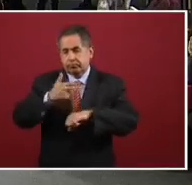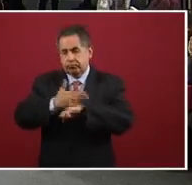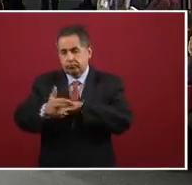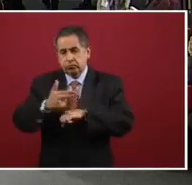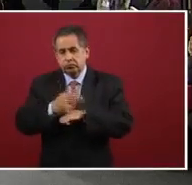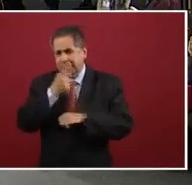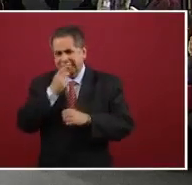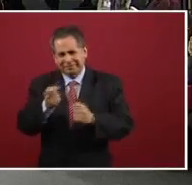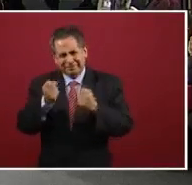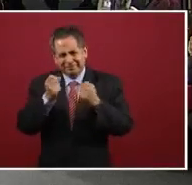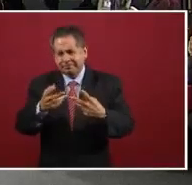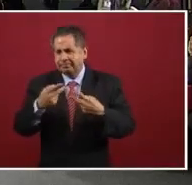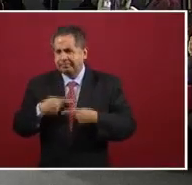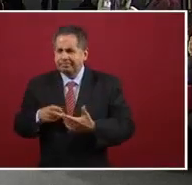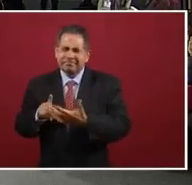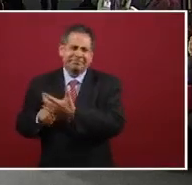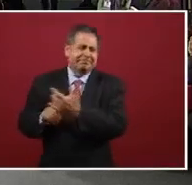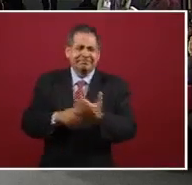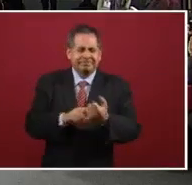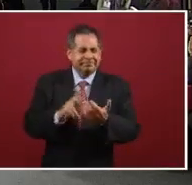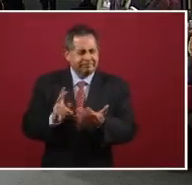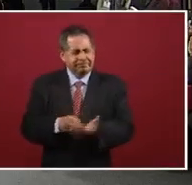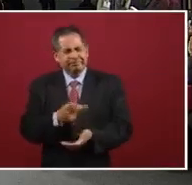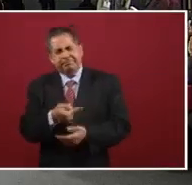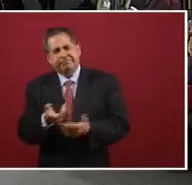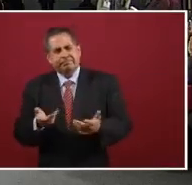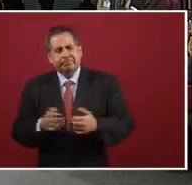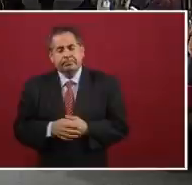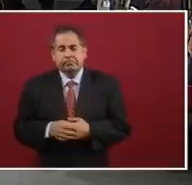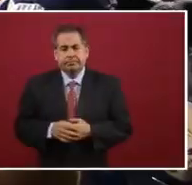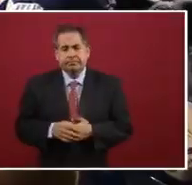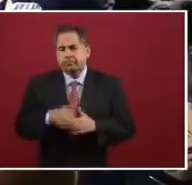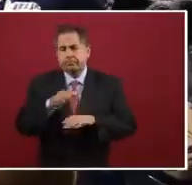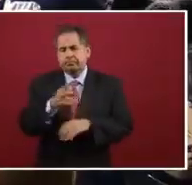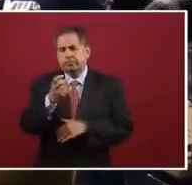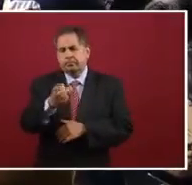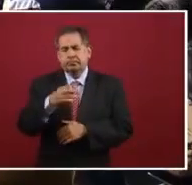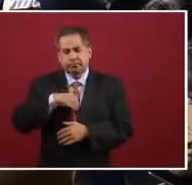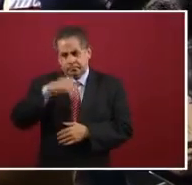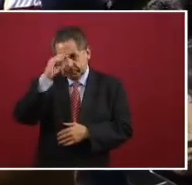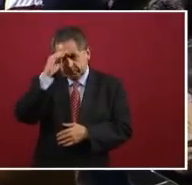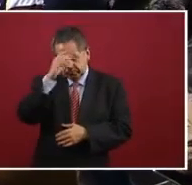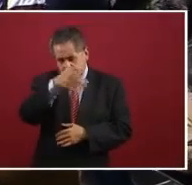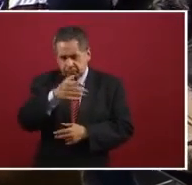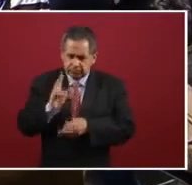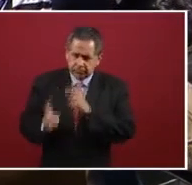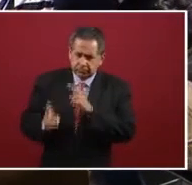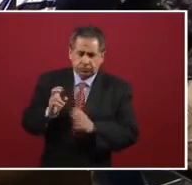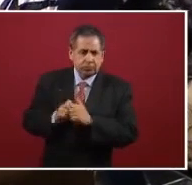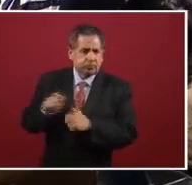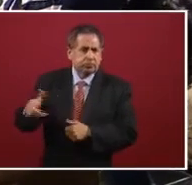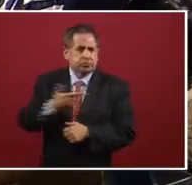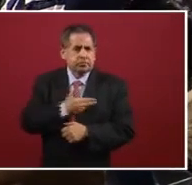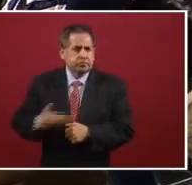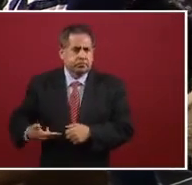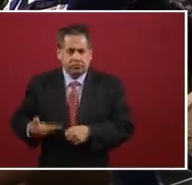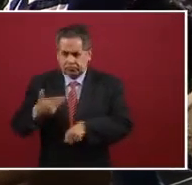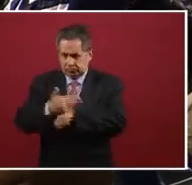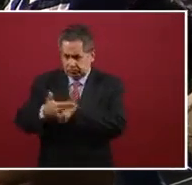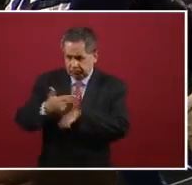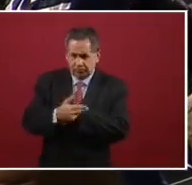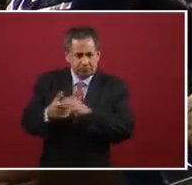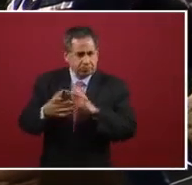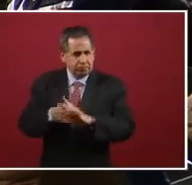son cientos las personas. Preguntarle en esta materia, pues si usted ya platicó con él, ya se lo aclaró, ¿cuál